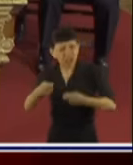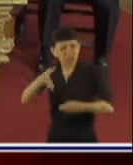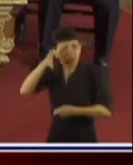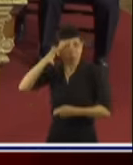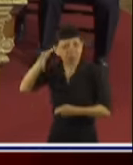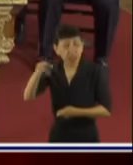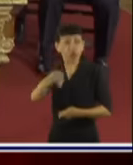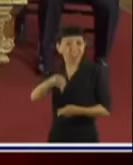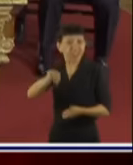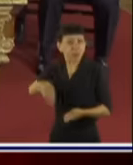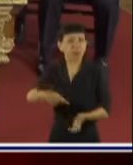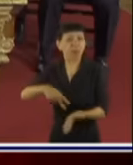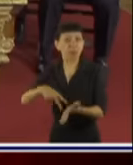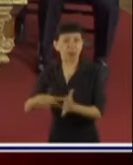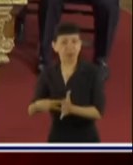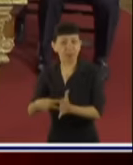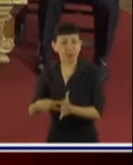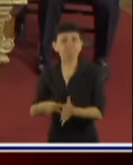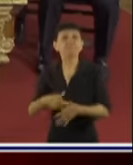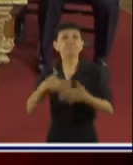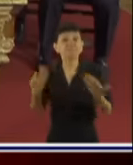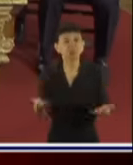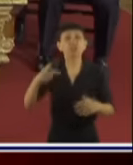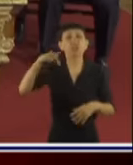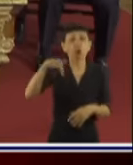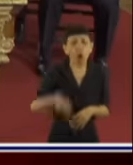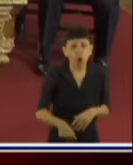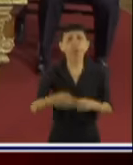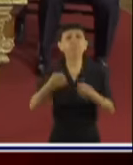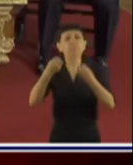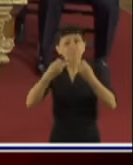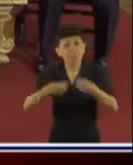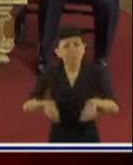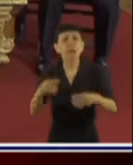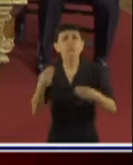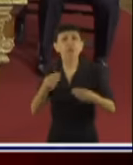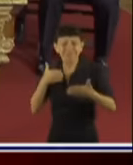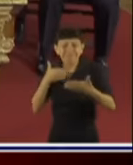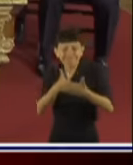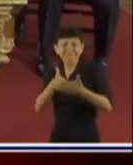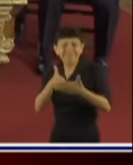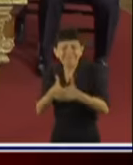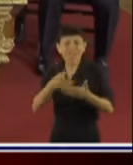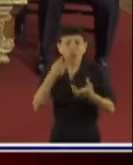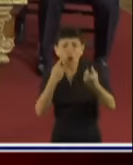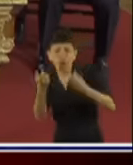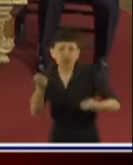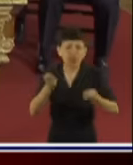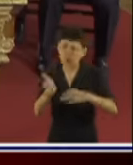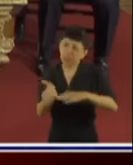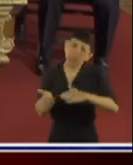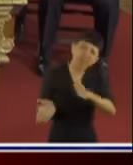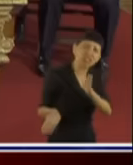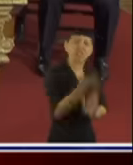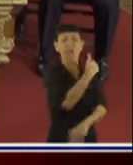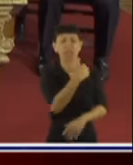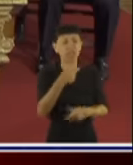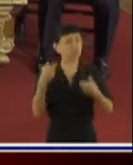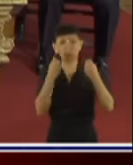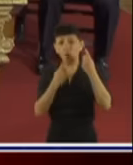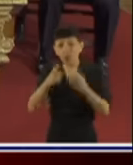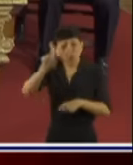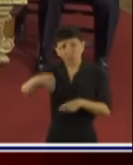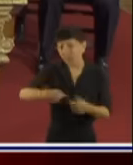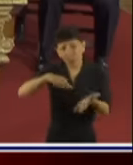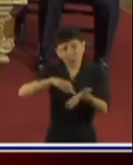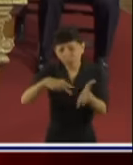o a dar la discusión en muchos de estos puntos. Pero me parece que el tema de las obras sociales también es un tema remanido, digamos. El sistema de